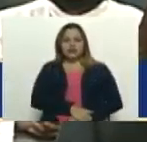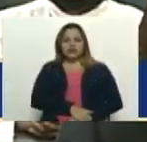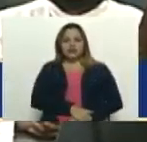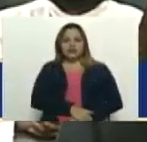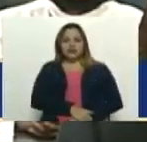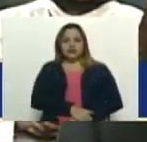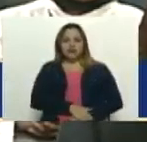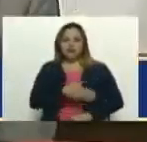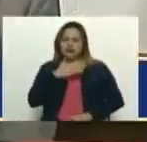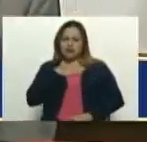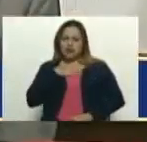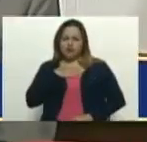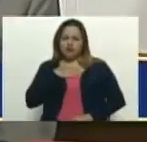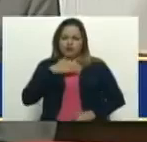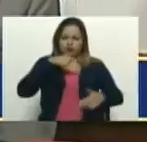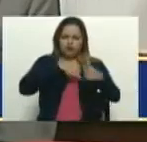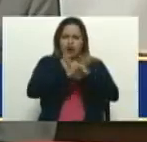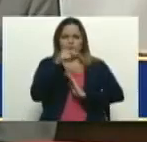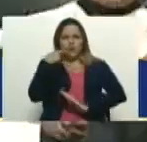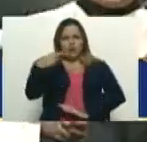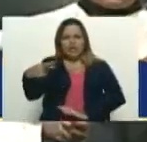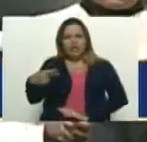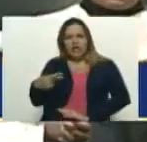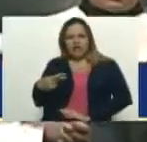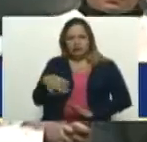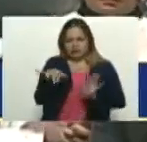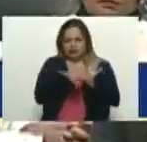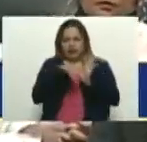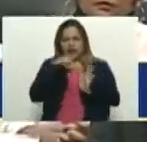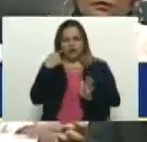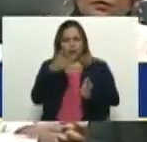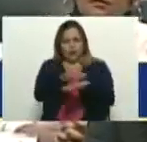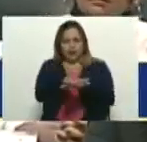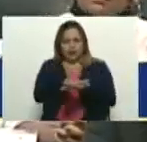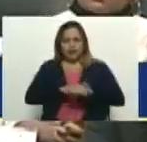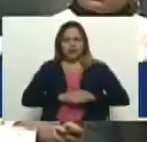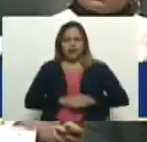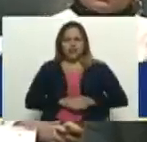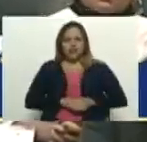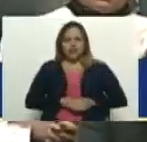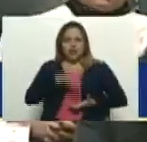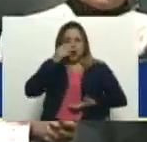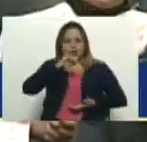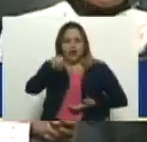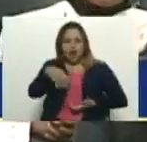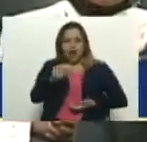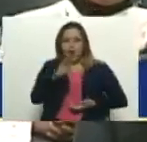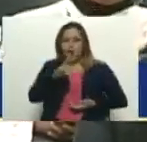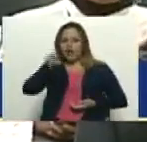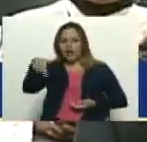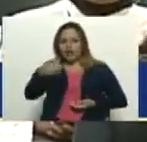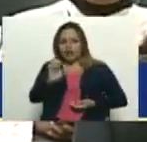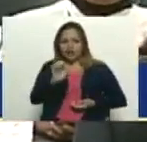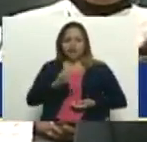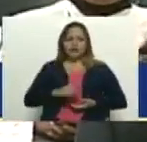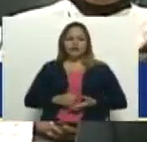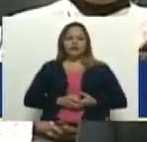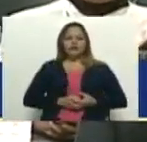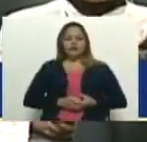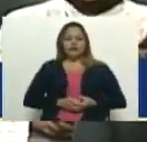Yo entré a la política justo a la muerte de Jorge Rodríguez.